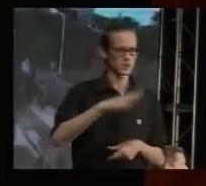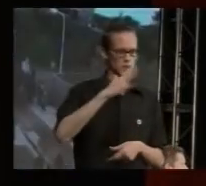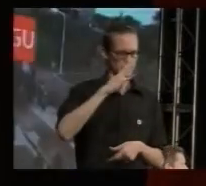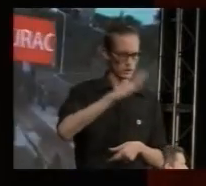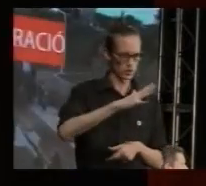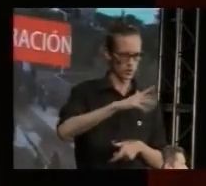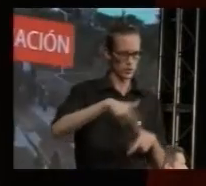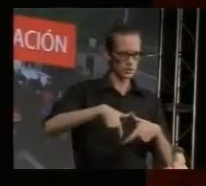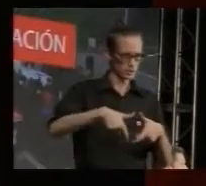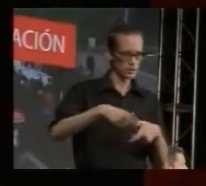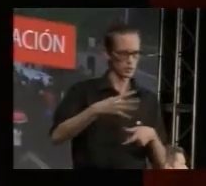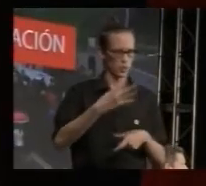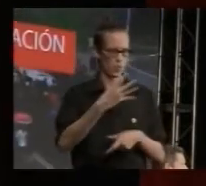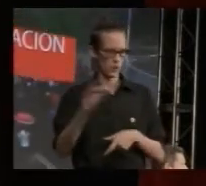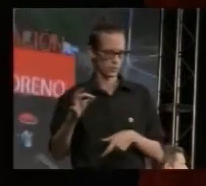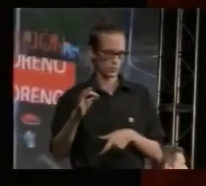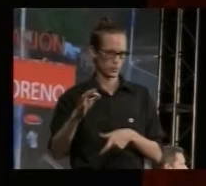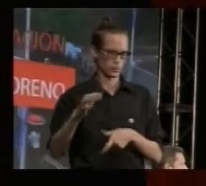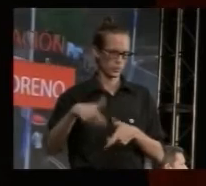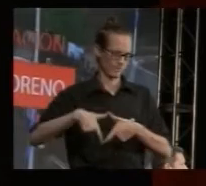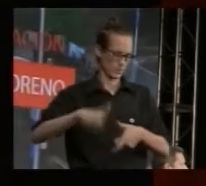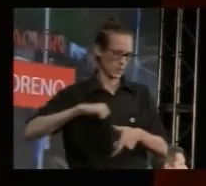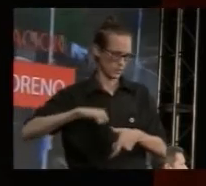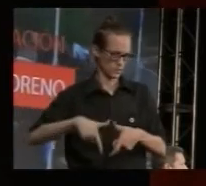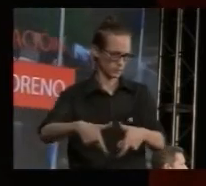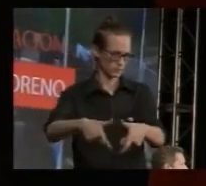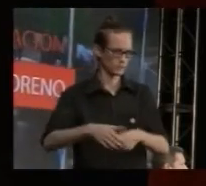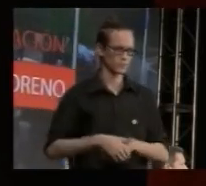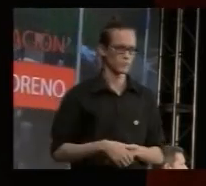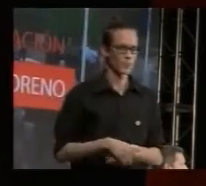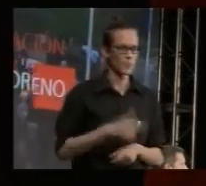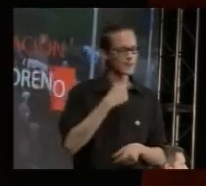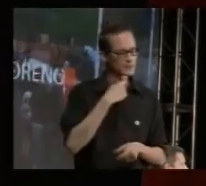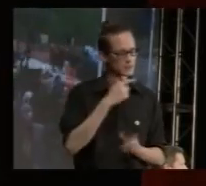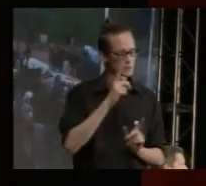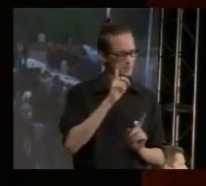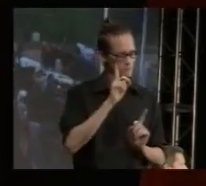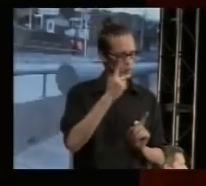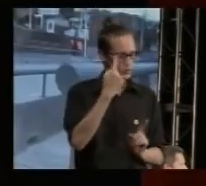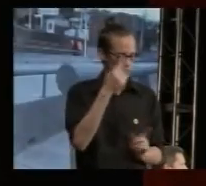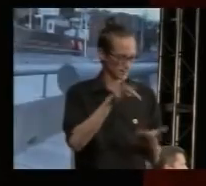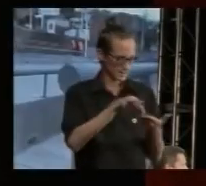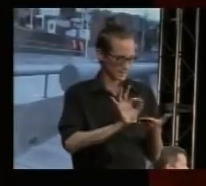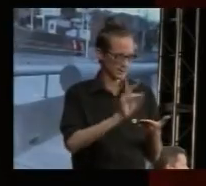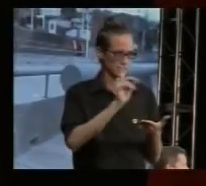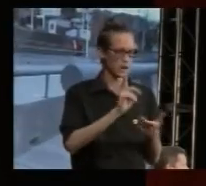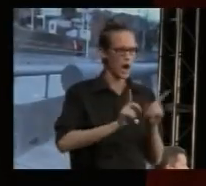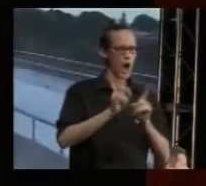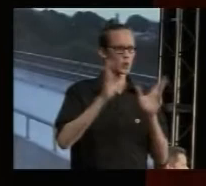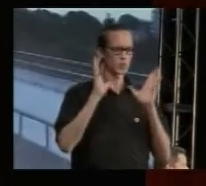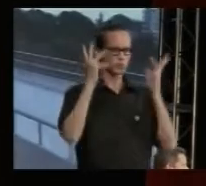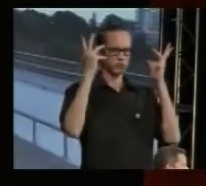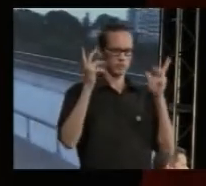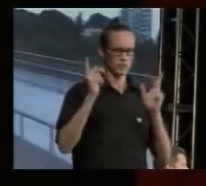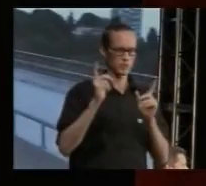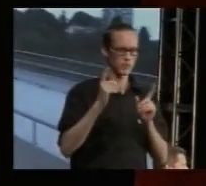desagües cloacales. Quiero detenerme en un detalle que seguramente por allí irrita a los vecinos, que es